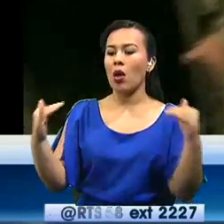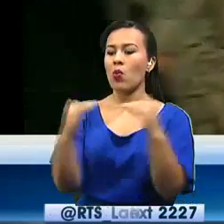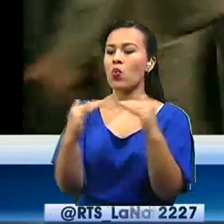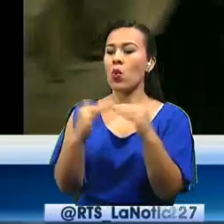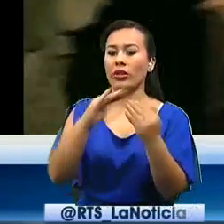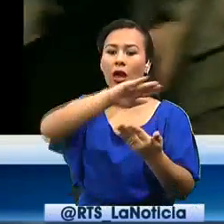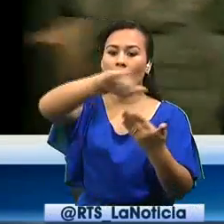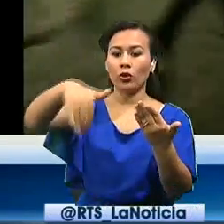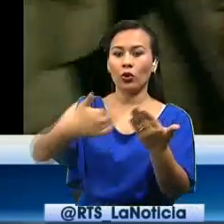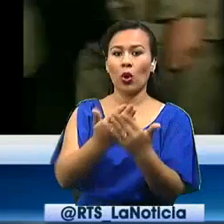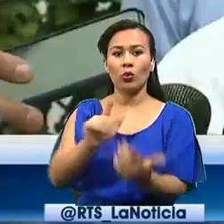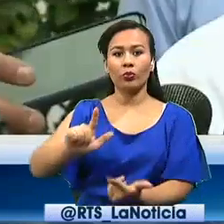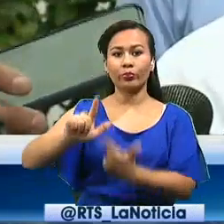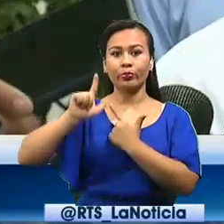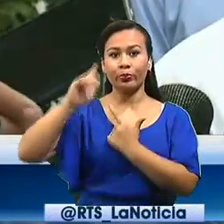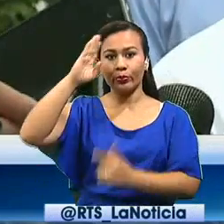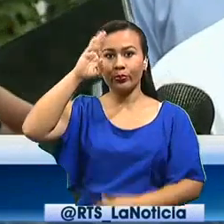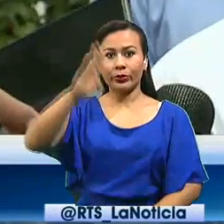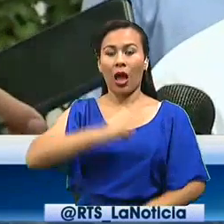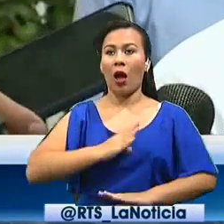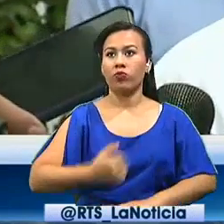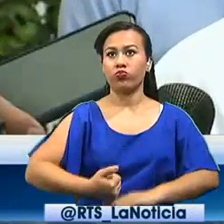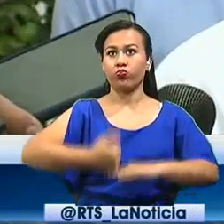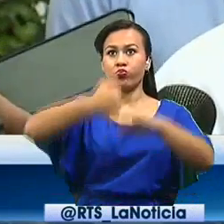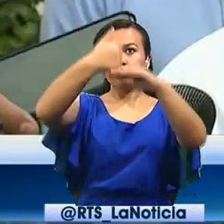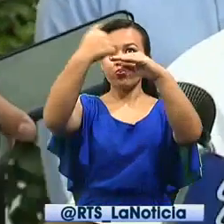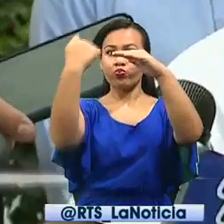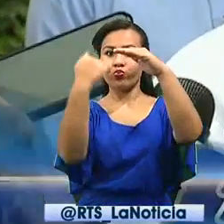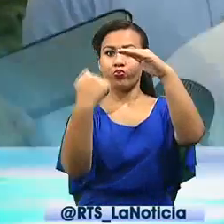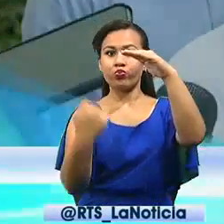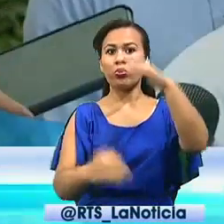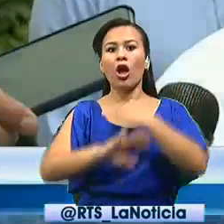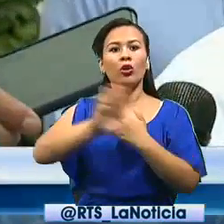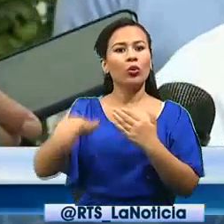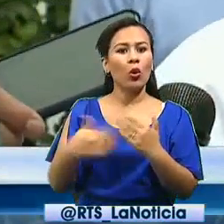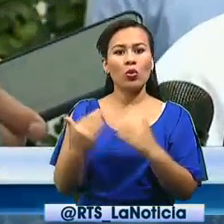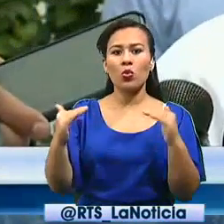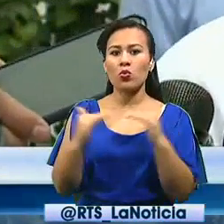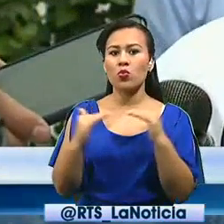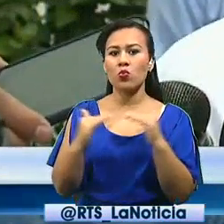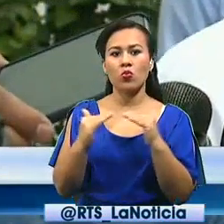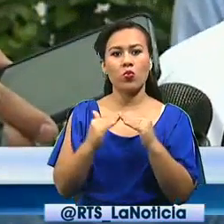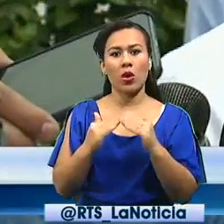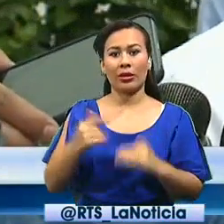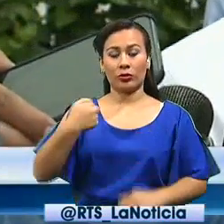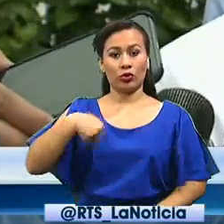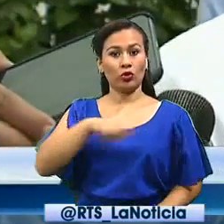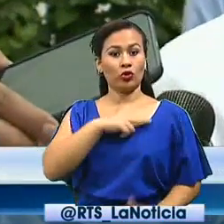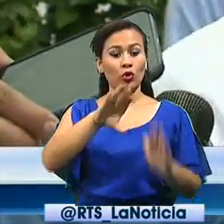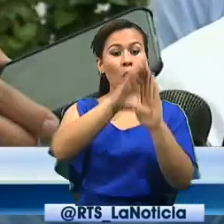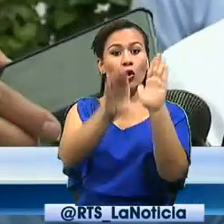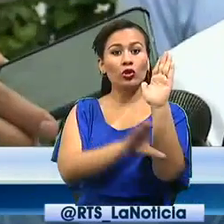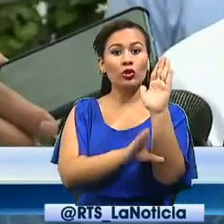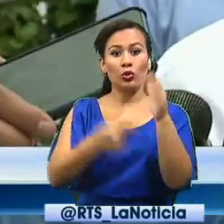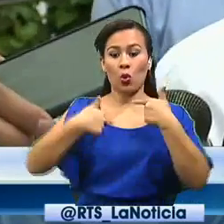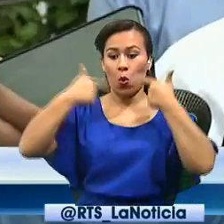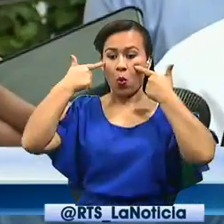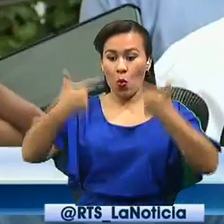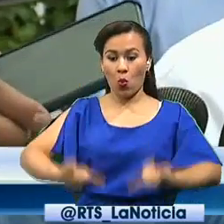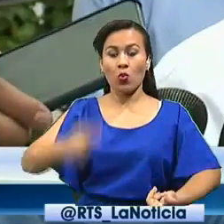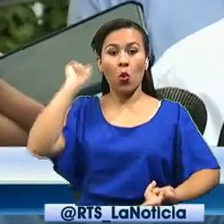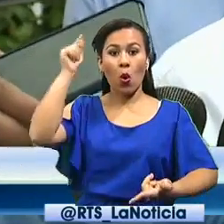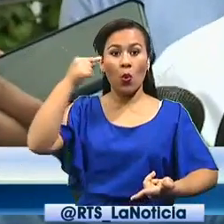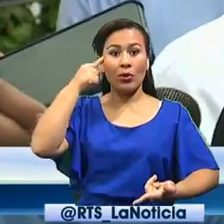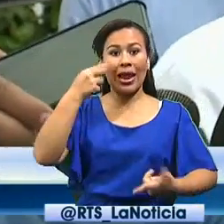las filas de uniformados. El Estado ecuatoriano tiene la obligación, es parte de la obligación constitucional, preservar también